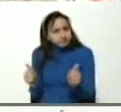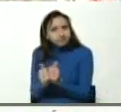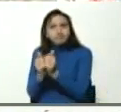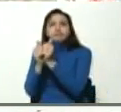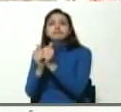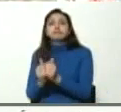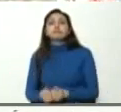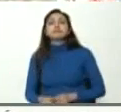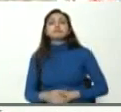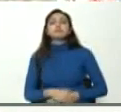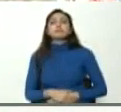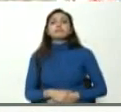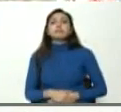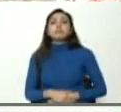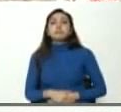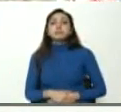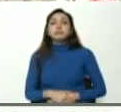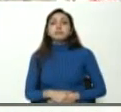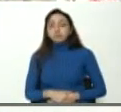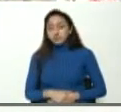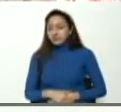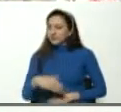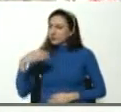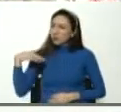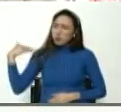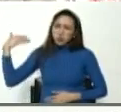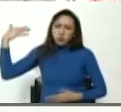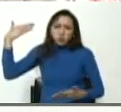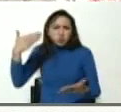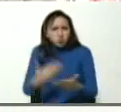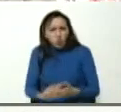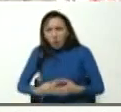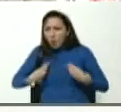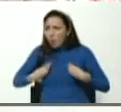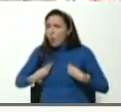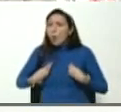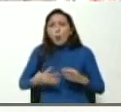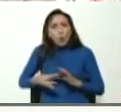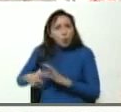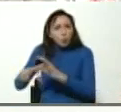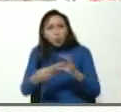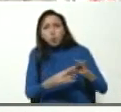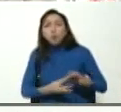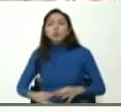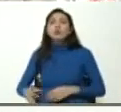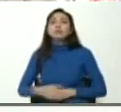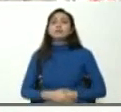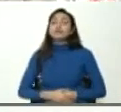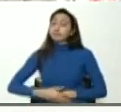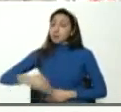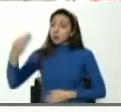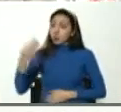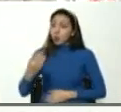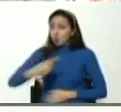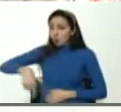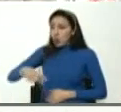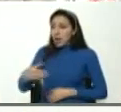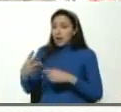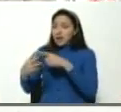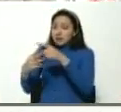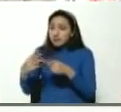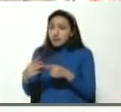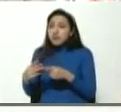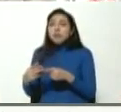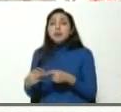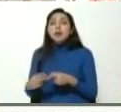acompañándolo décadas y décadas en su vida tenga la seguridad usted es los tres hijos y